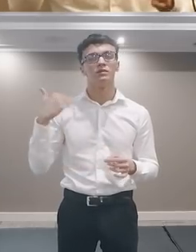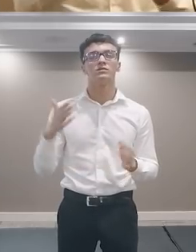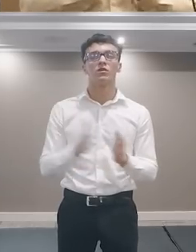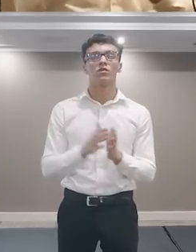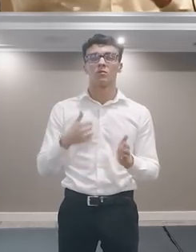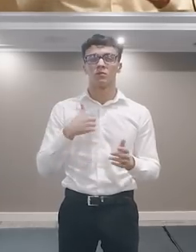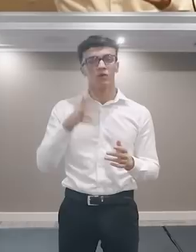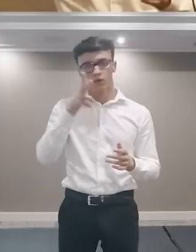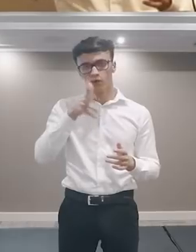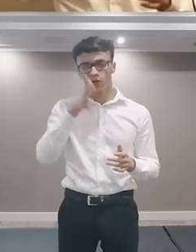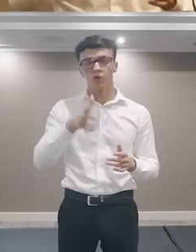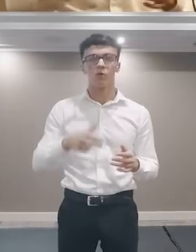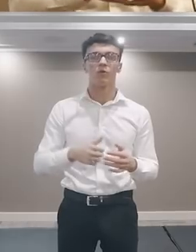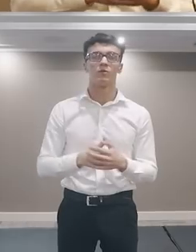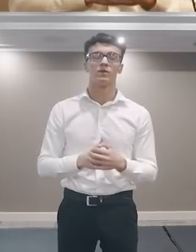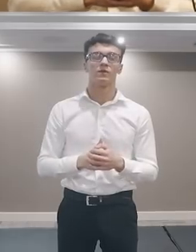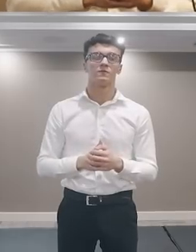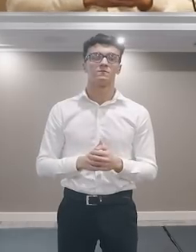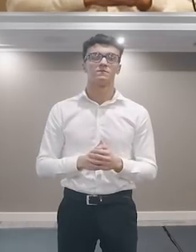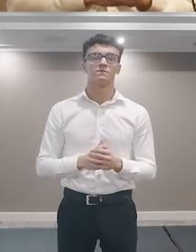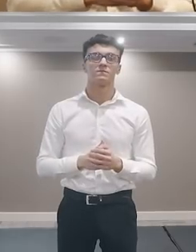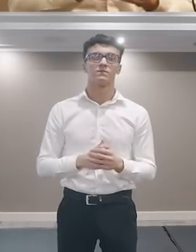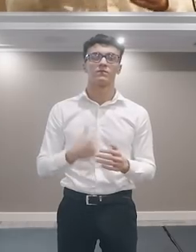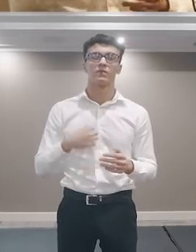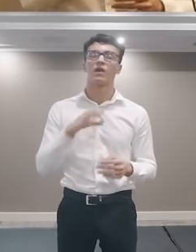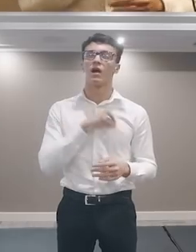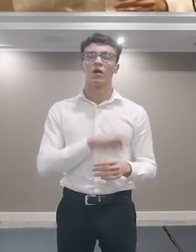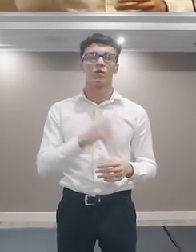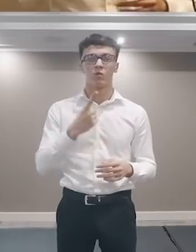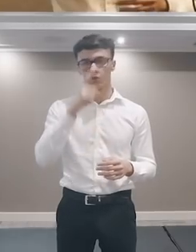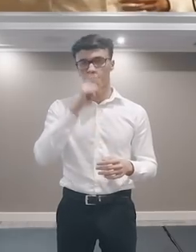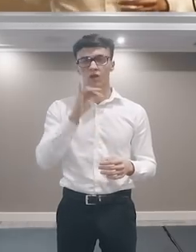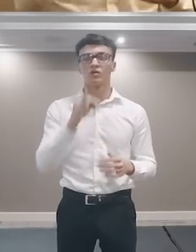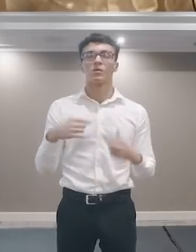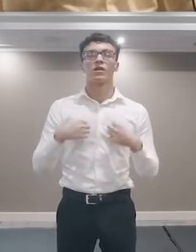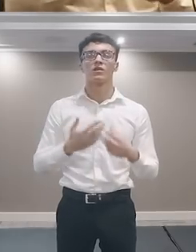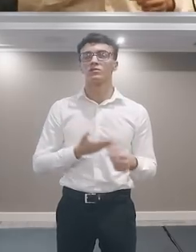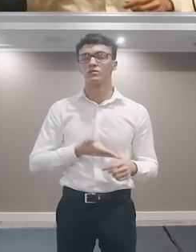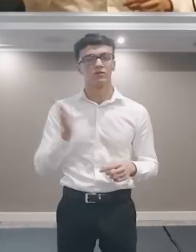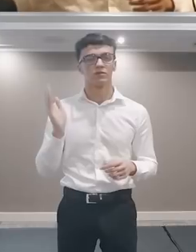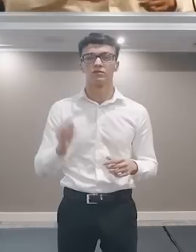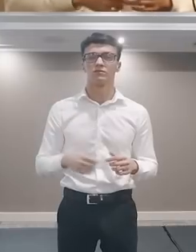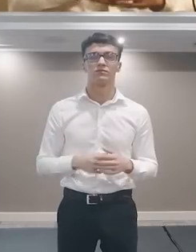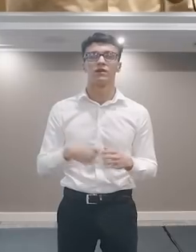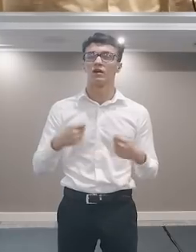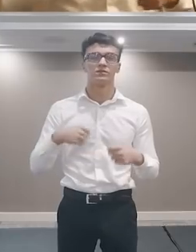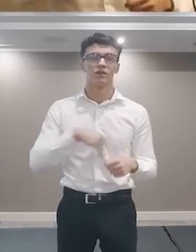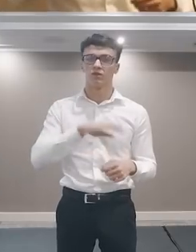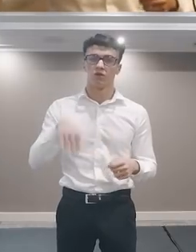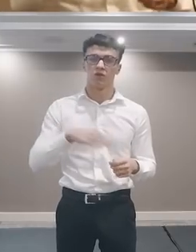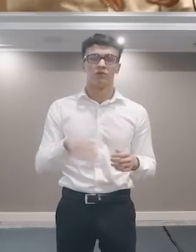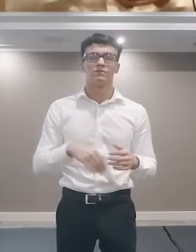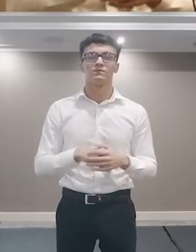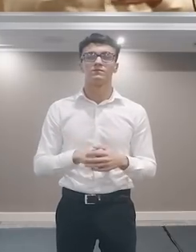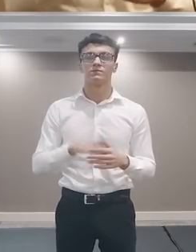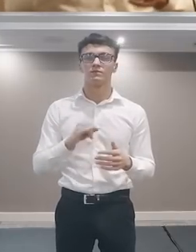conducción de esta región hasta aquí aquí delante pues ahorrábamos todo todo el año y en vacaciones a gastarnos todo todo lo que hayamos ahorrado